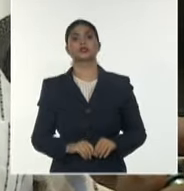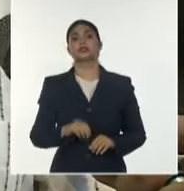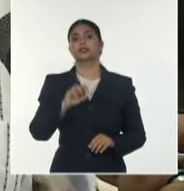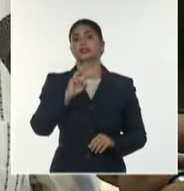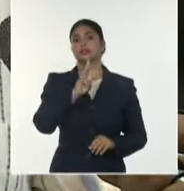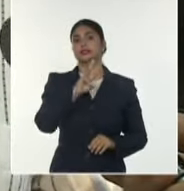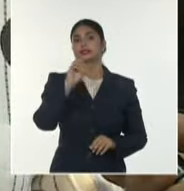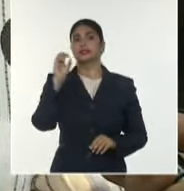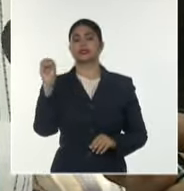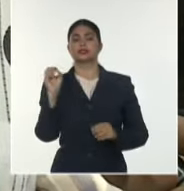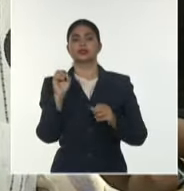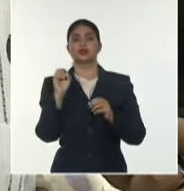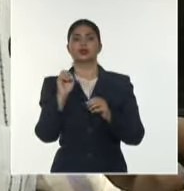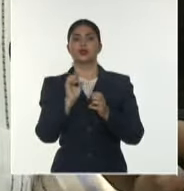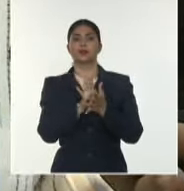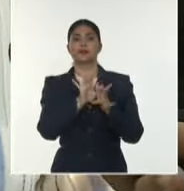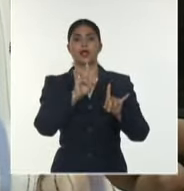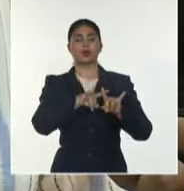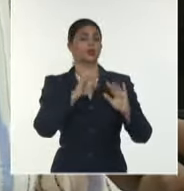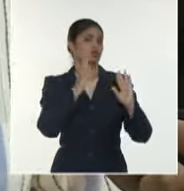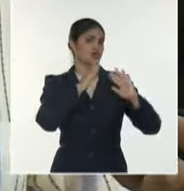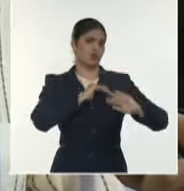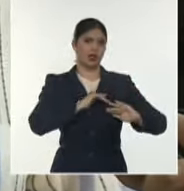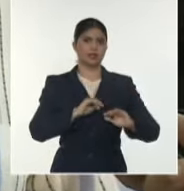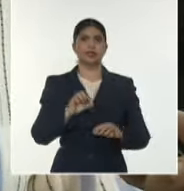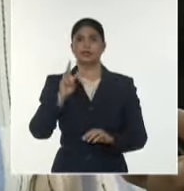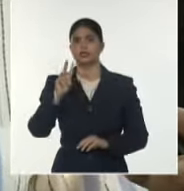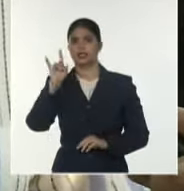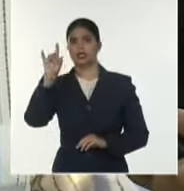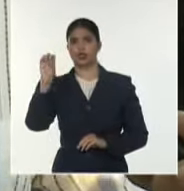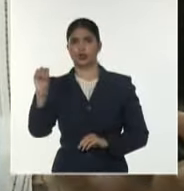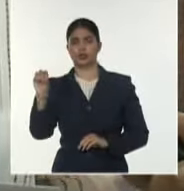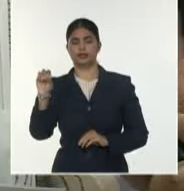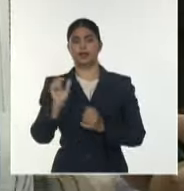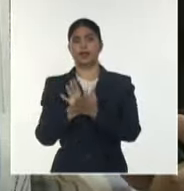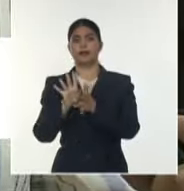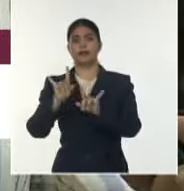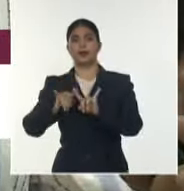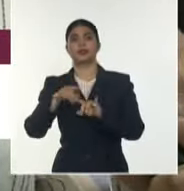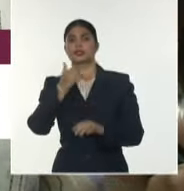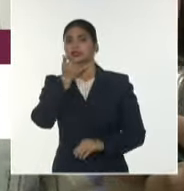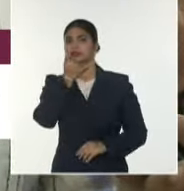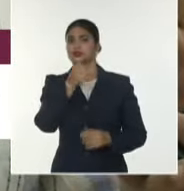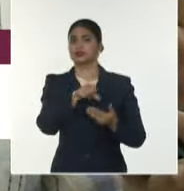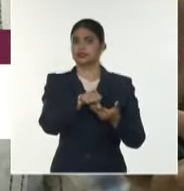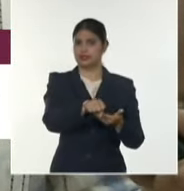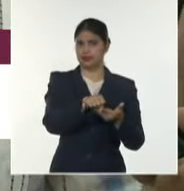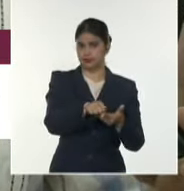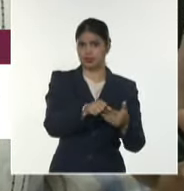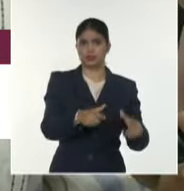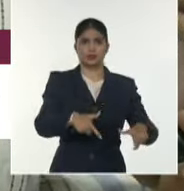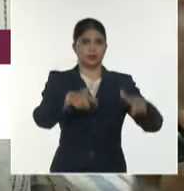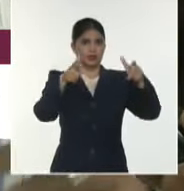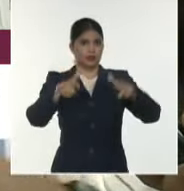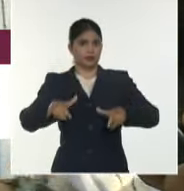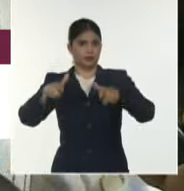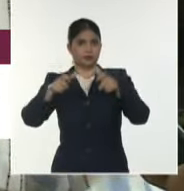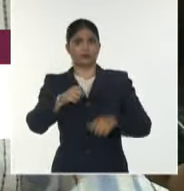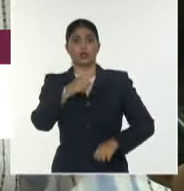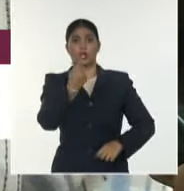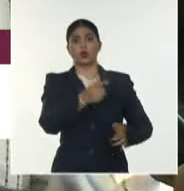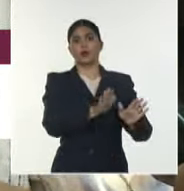megawatts, 320 megawatts de déficit y 390 megawatts de afectación al servicio. En la unidad generadora tenemos una en avería y una en